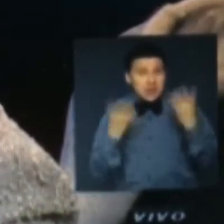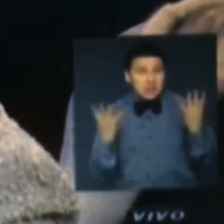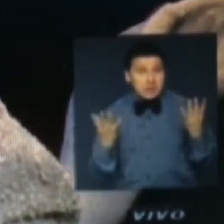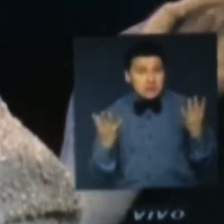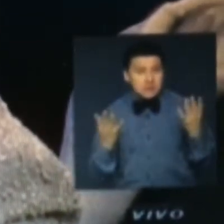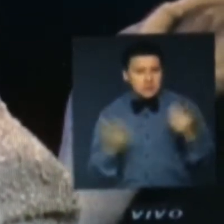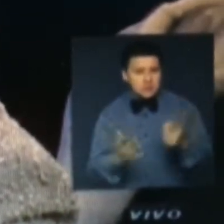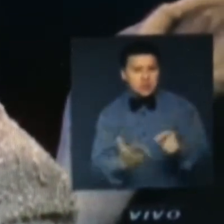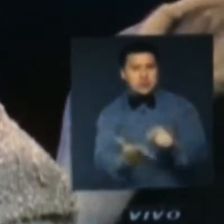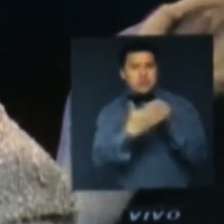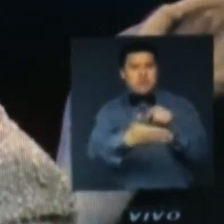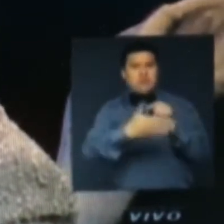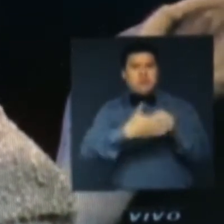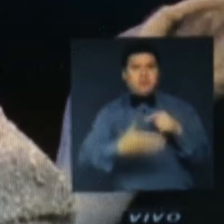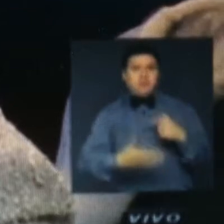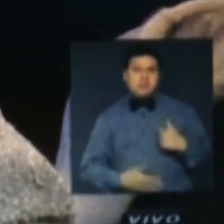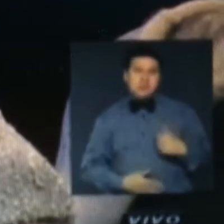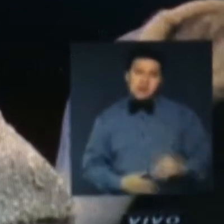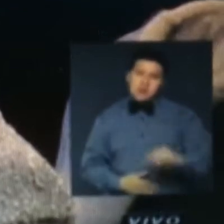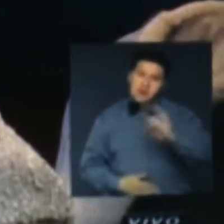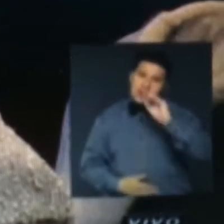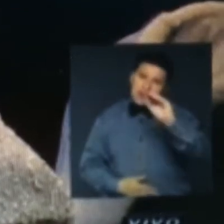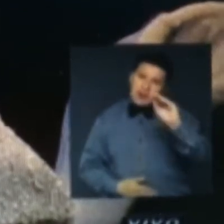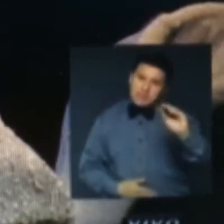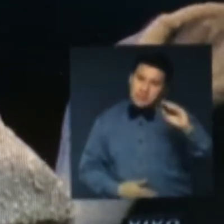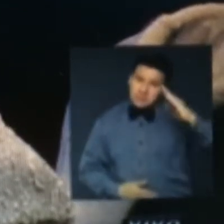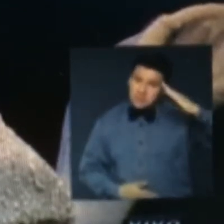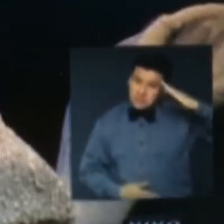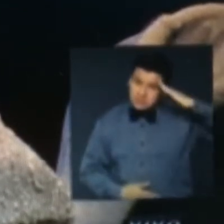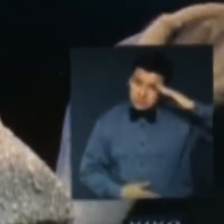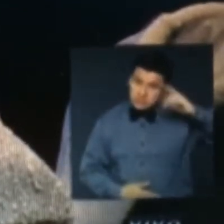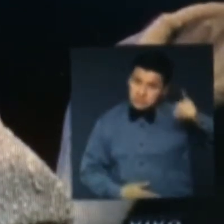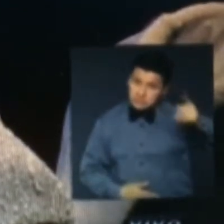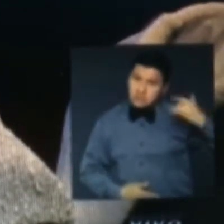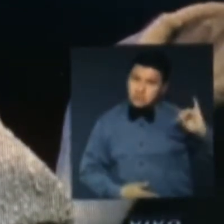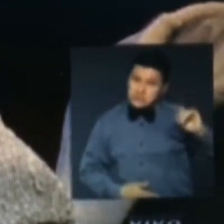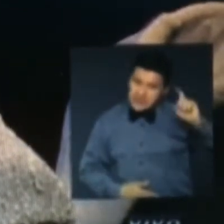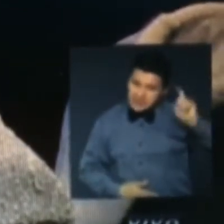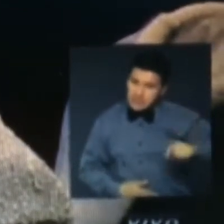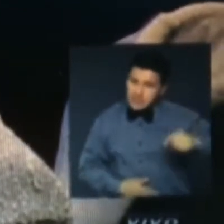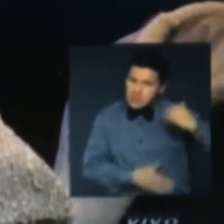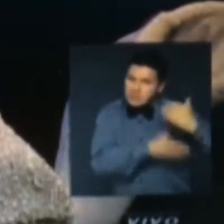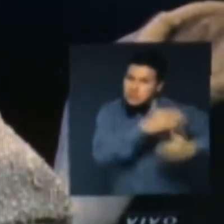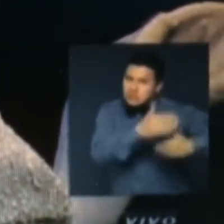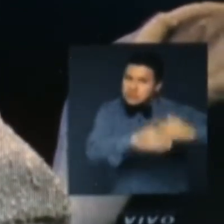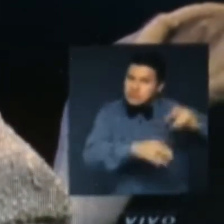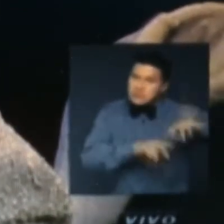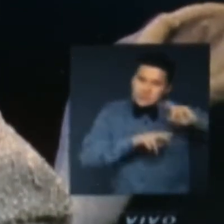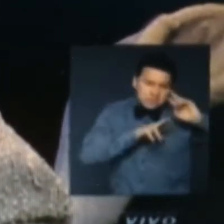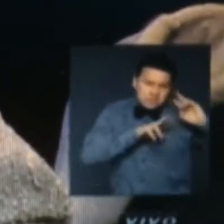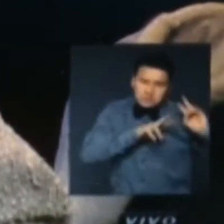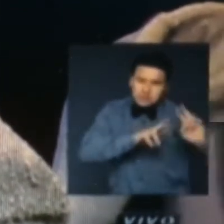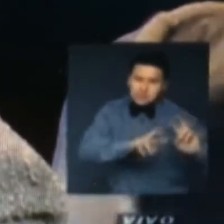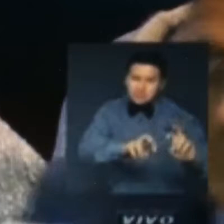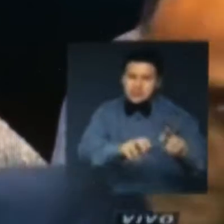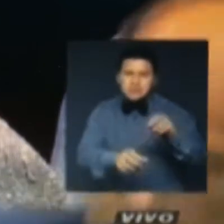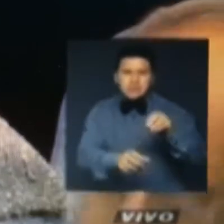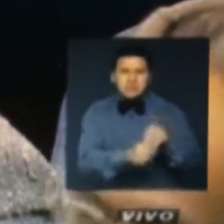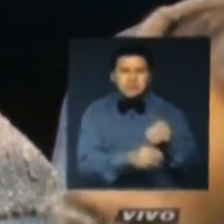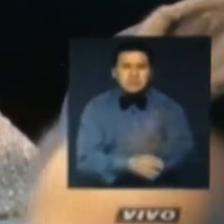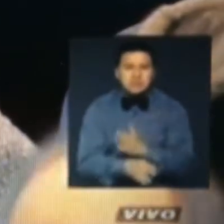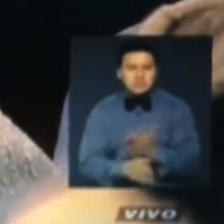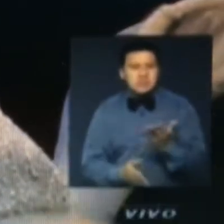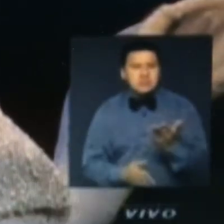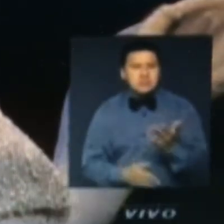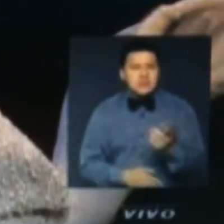de estos hechos, consideramos que ya las autoridades competentes han debido adelantar las investigaciones pertinentes, por